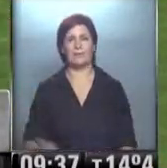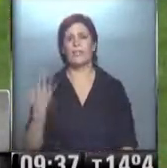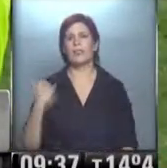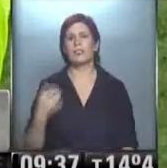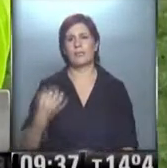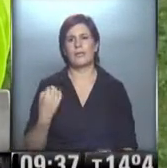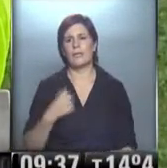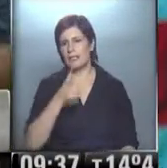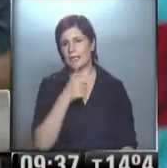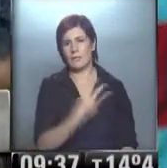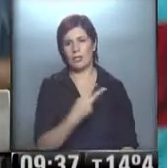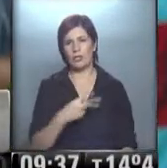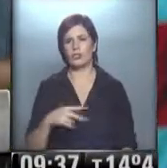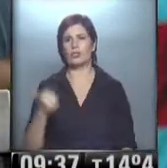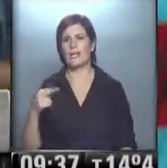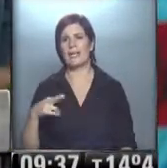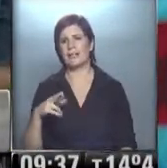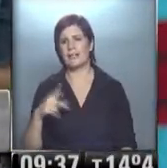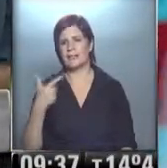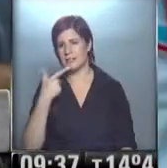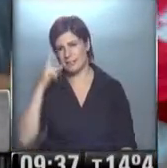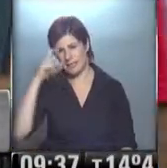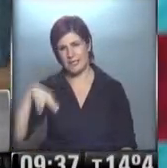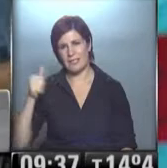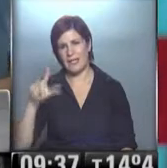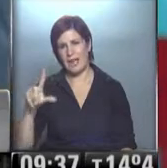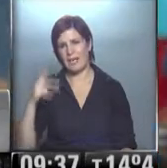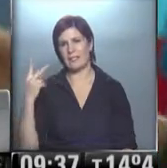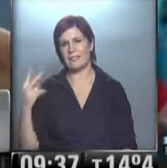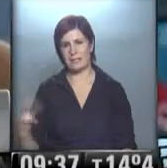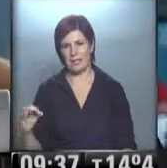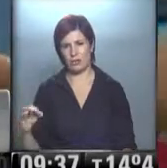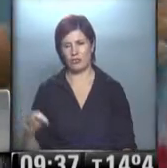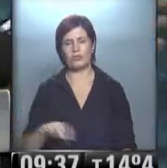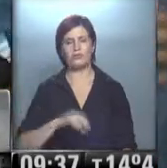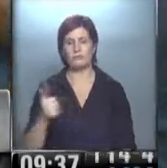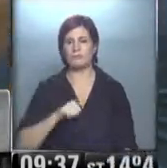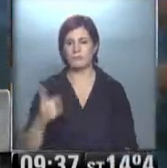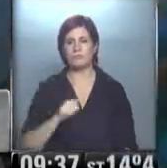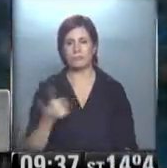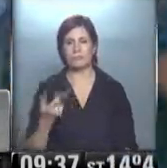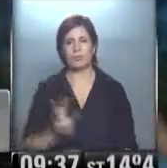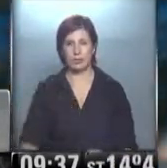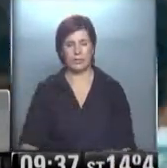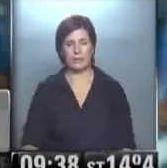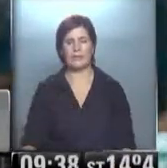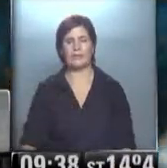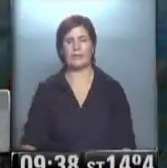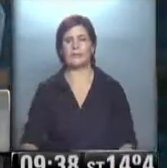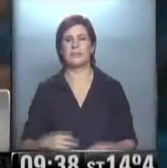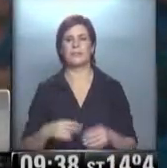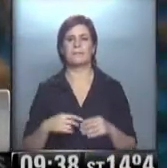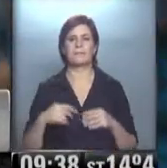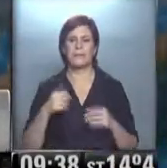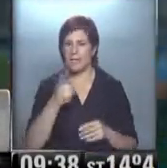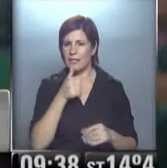victoria 2-0. Otra victoria en forma consecutiva en 4 o 5 días para lo que venía viviendo Quilmes